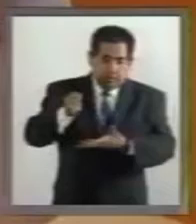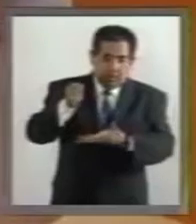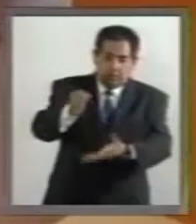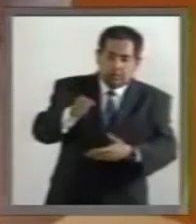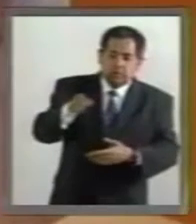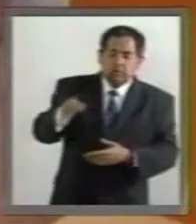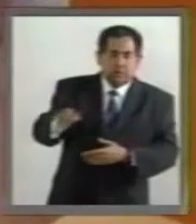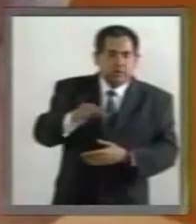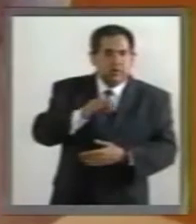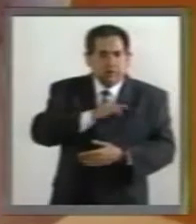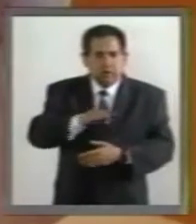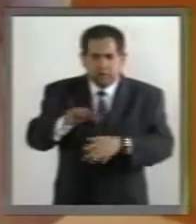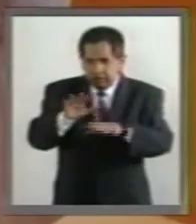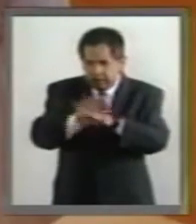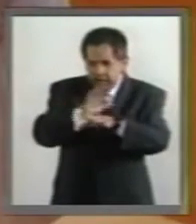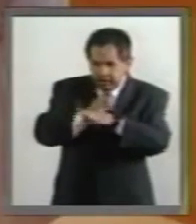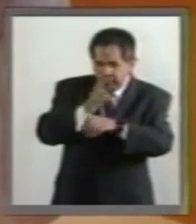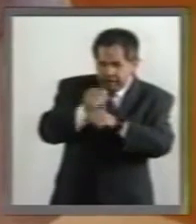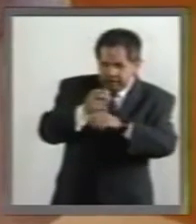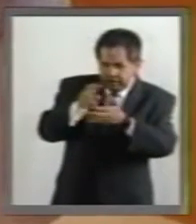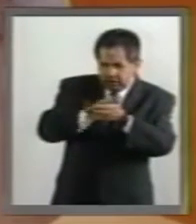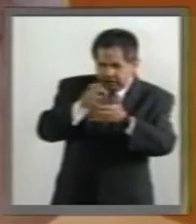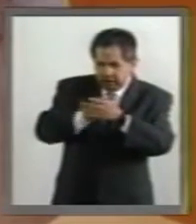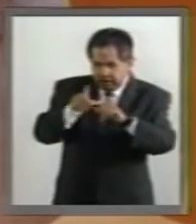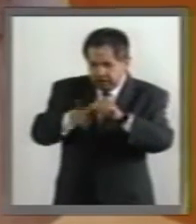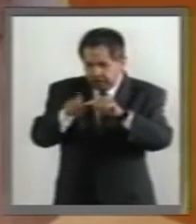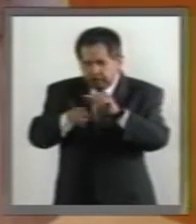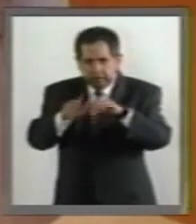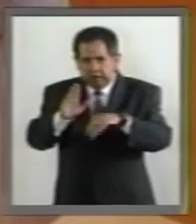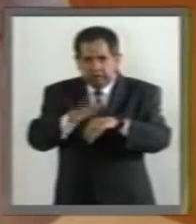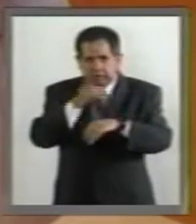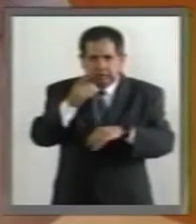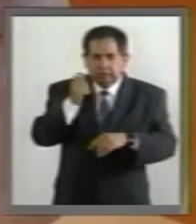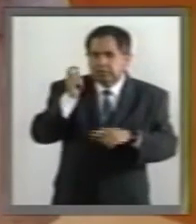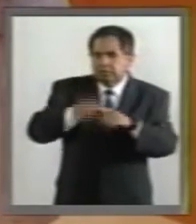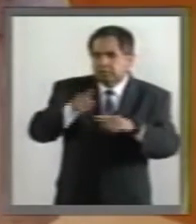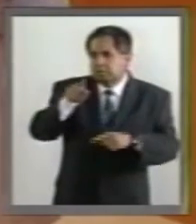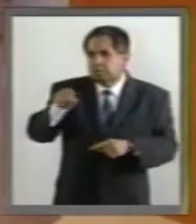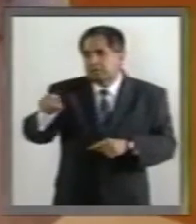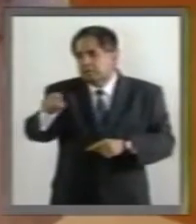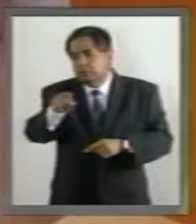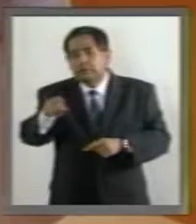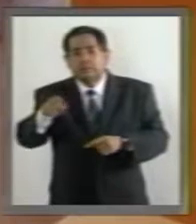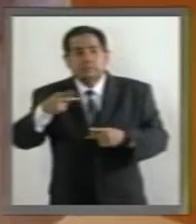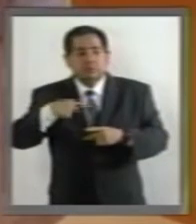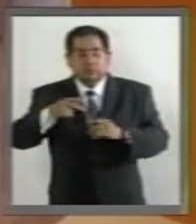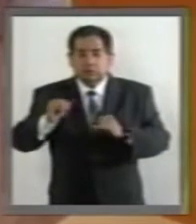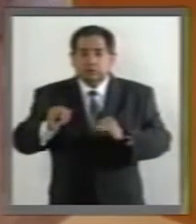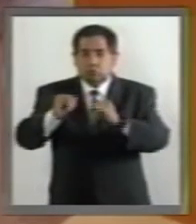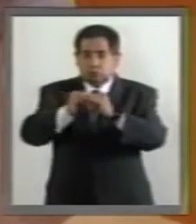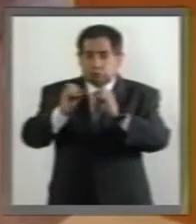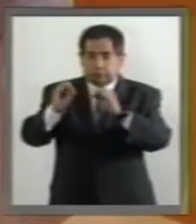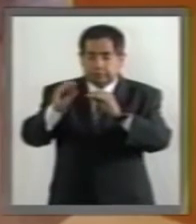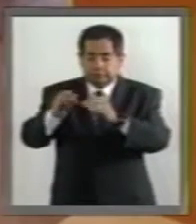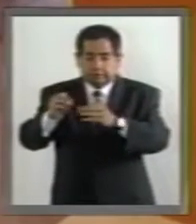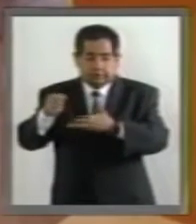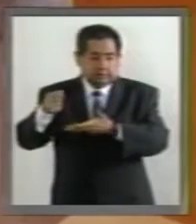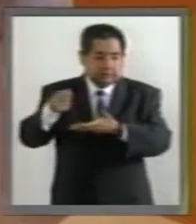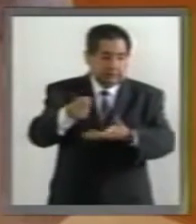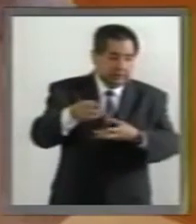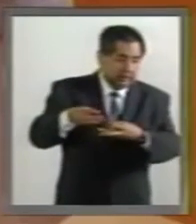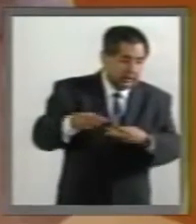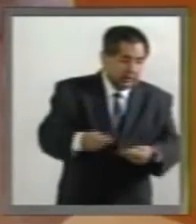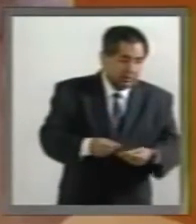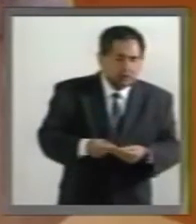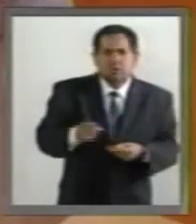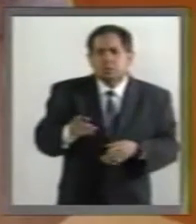ser susceptible de modificaciones, ya que los ejecutores del gasto pueden realizar